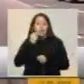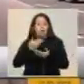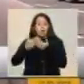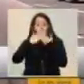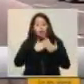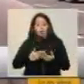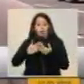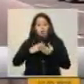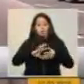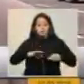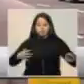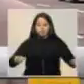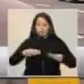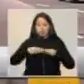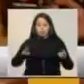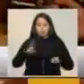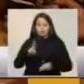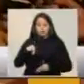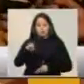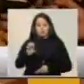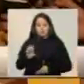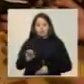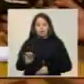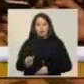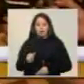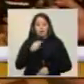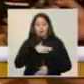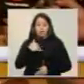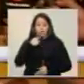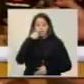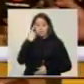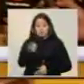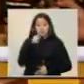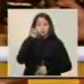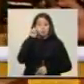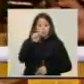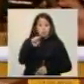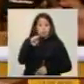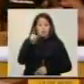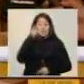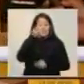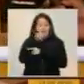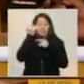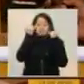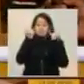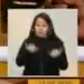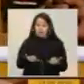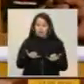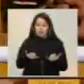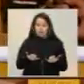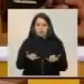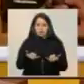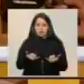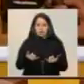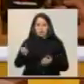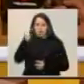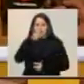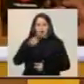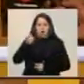UNEFA a David Pernía. Queremos decirle a usted de que deben lo más pronto posible a